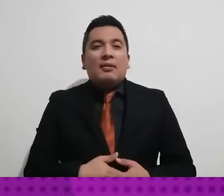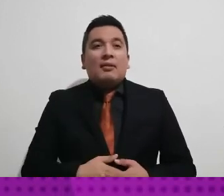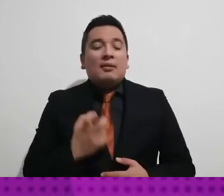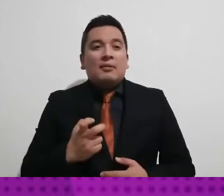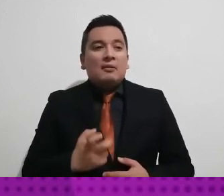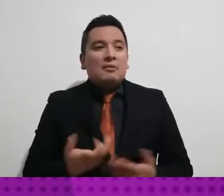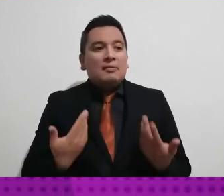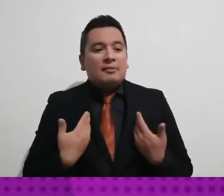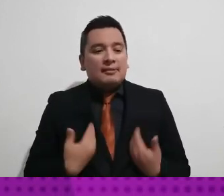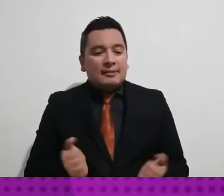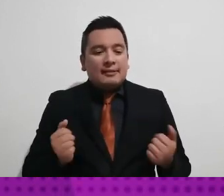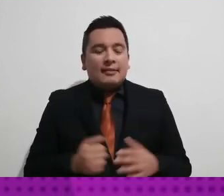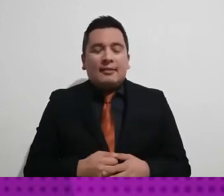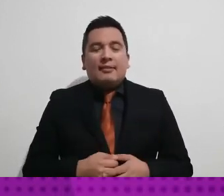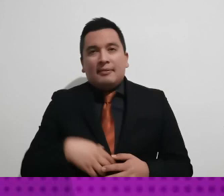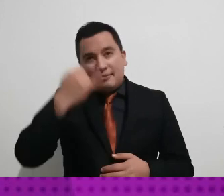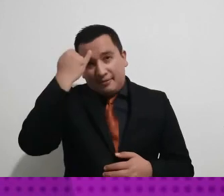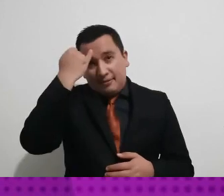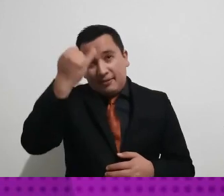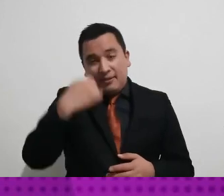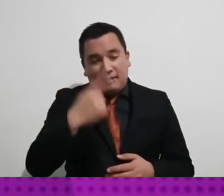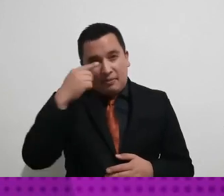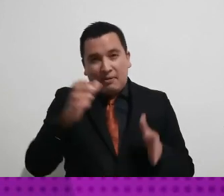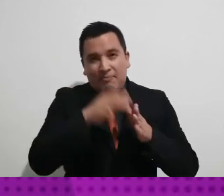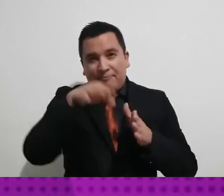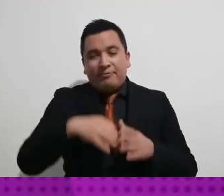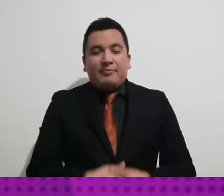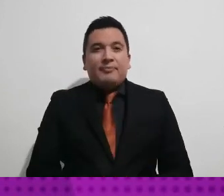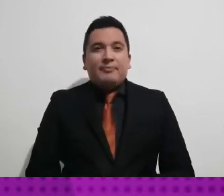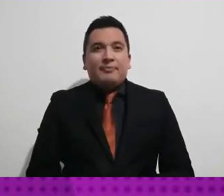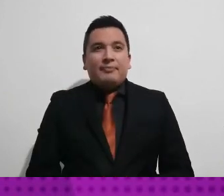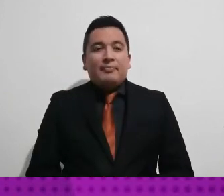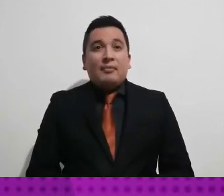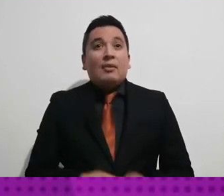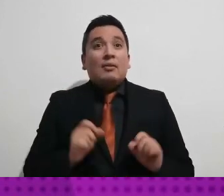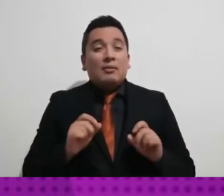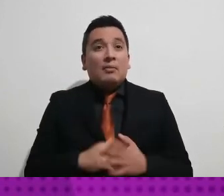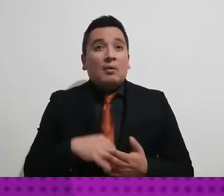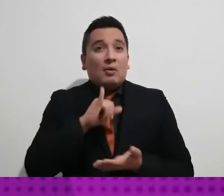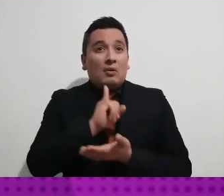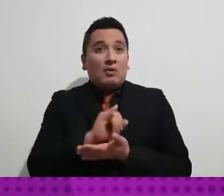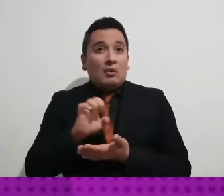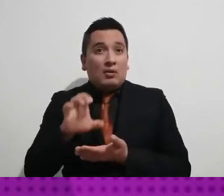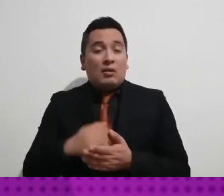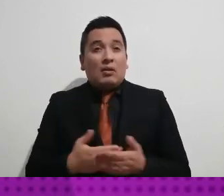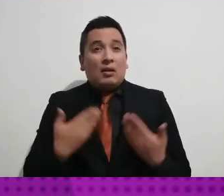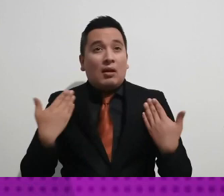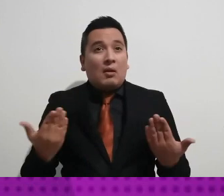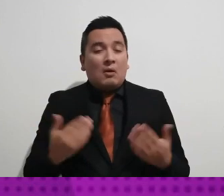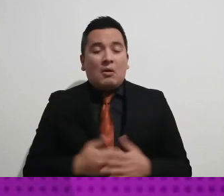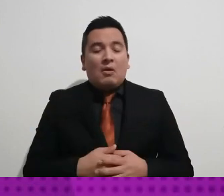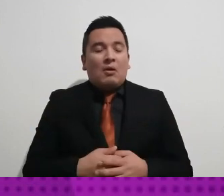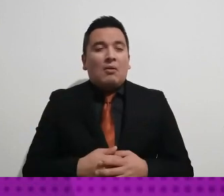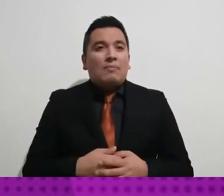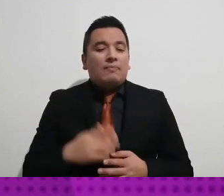bueno, pues se entera de las propuestas del proceso electoral. El Instituto Electoral de Coahuila